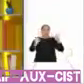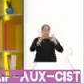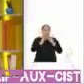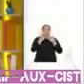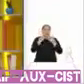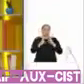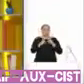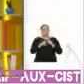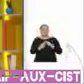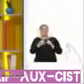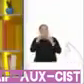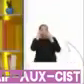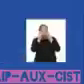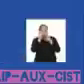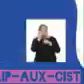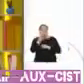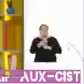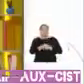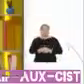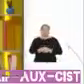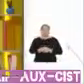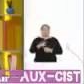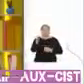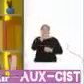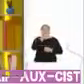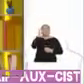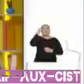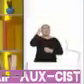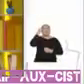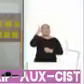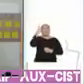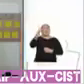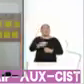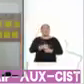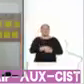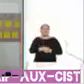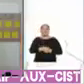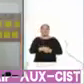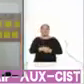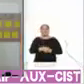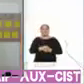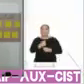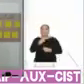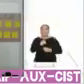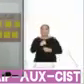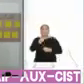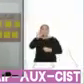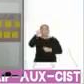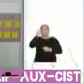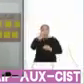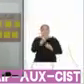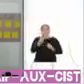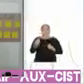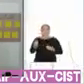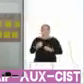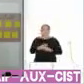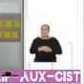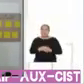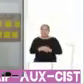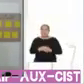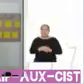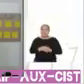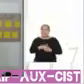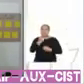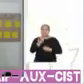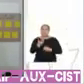Queremos empezar preguntándoles lo siguiente. ¿Qué han pensado sobre su futuro? Yo he pensado bastante en lo que